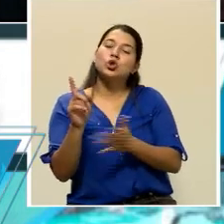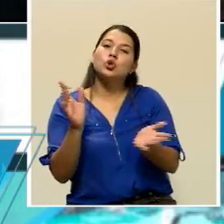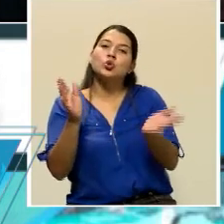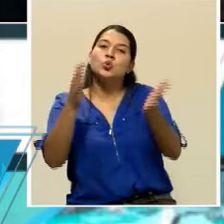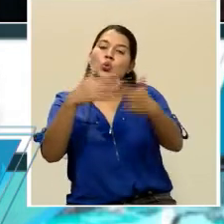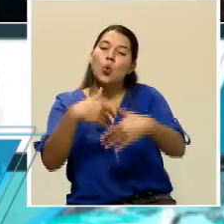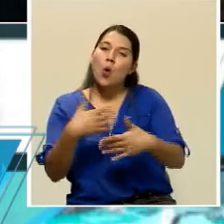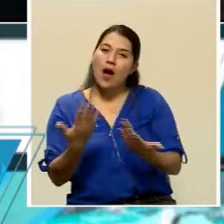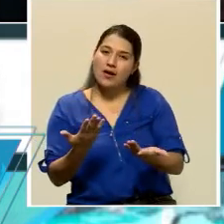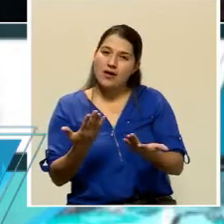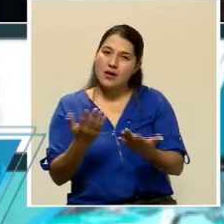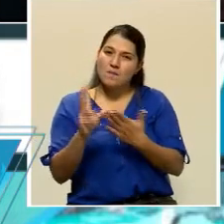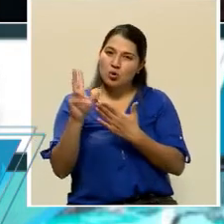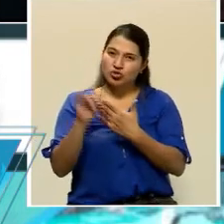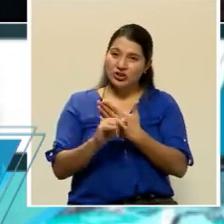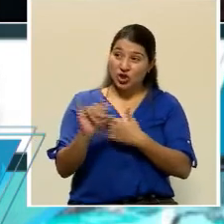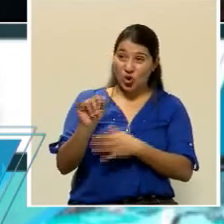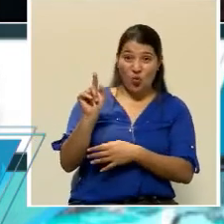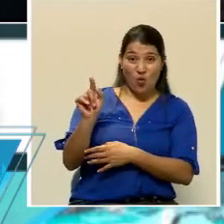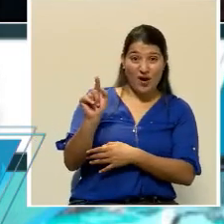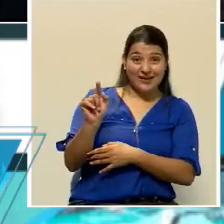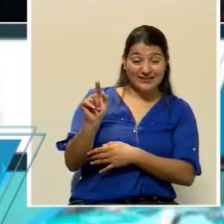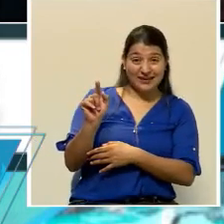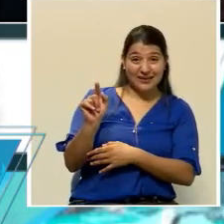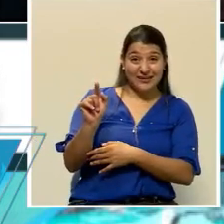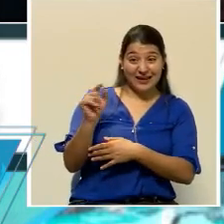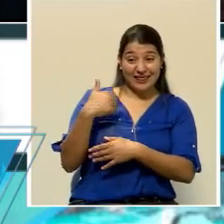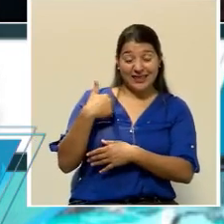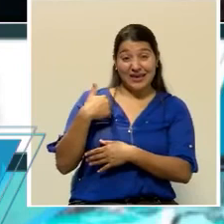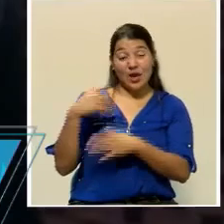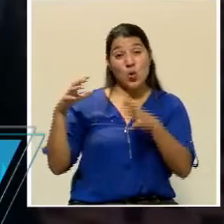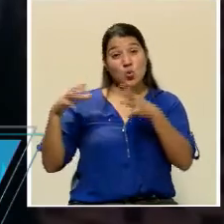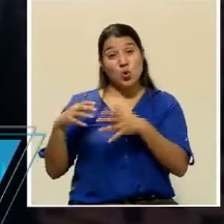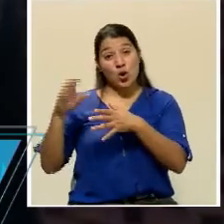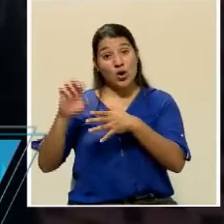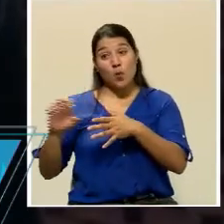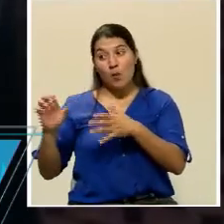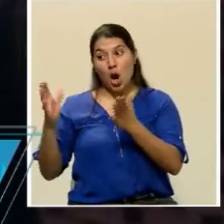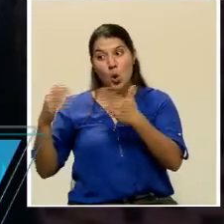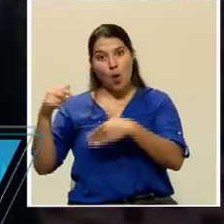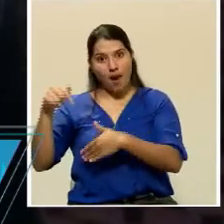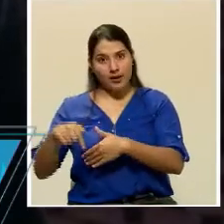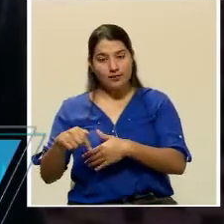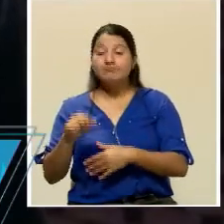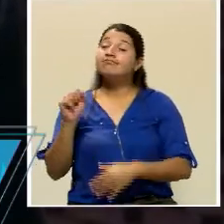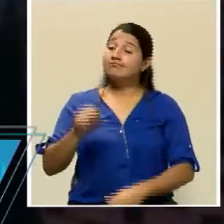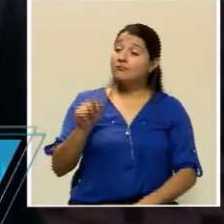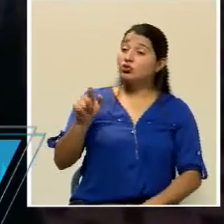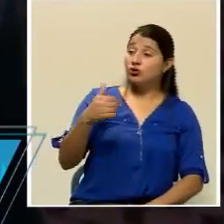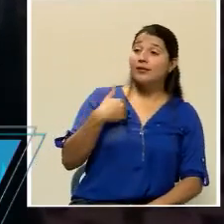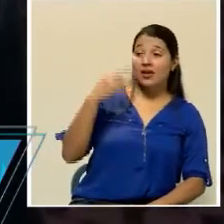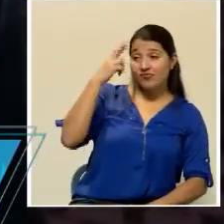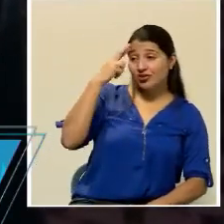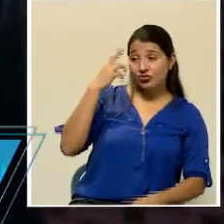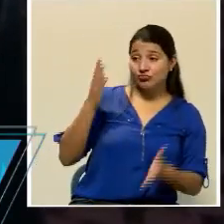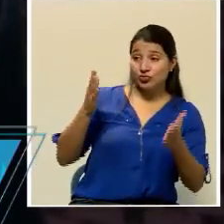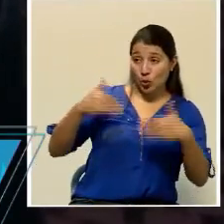de ese tipo aquí. No, usted tiene razón, no se ven y debería verlas, pero le